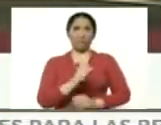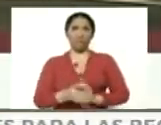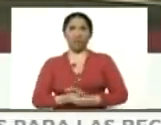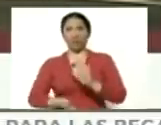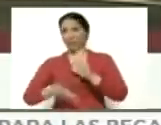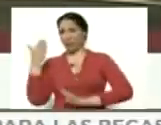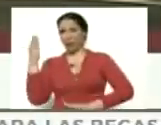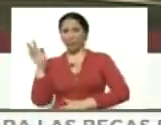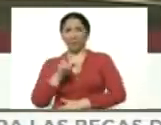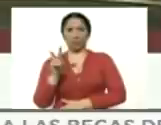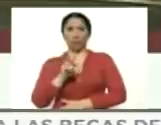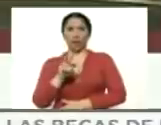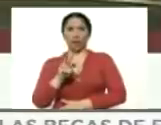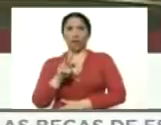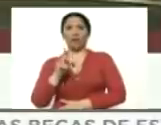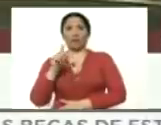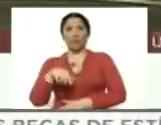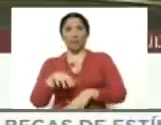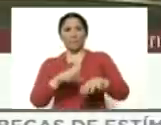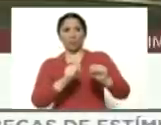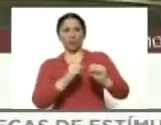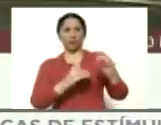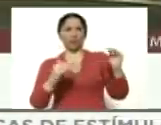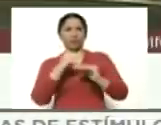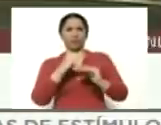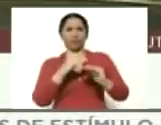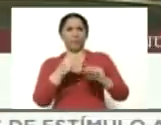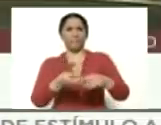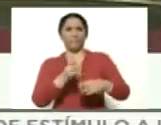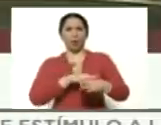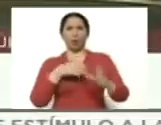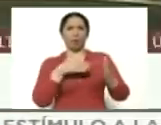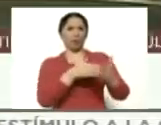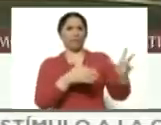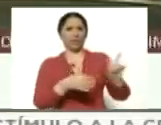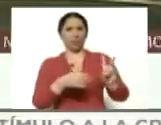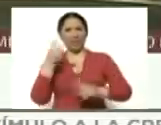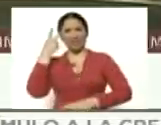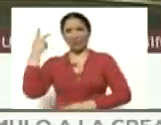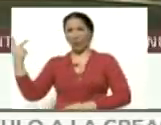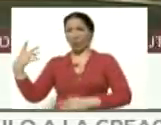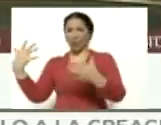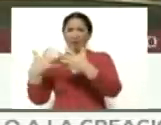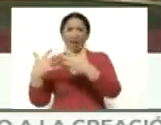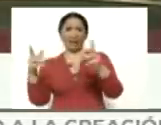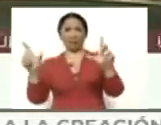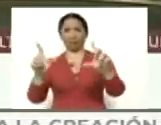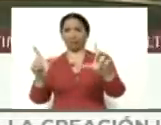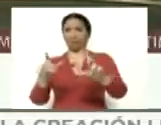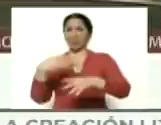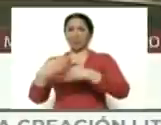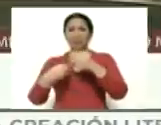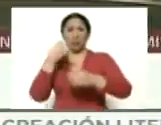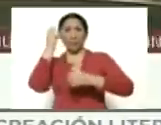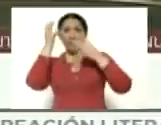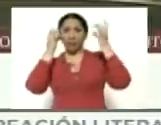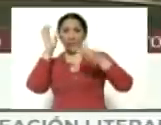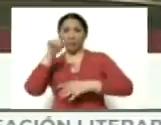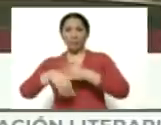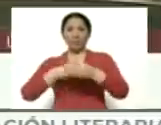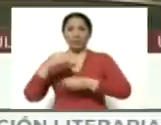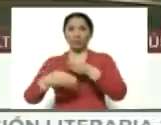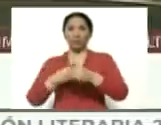contra Venezuela. Todo ese aparato psicológico de guerra mediática que se montó y que generó